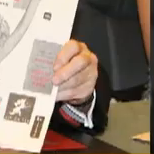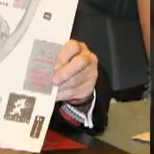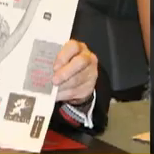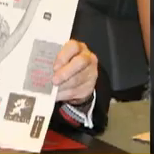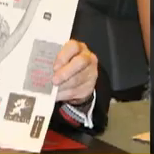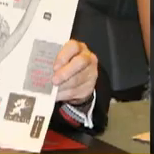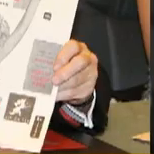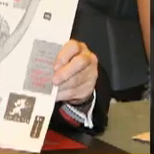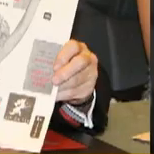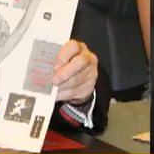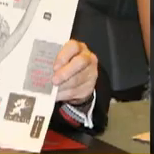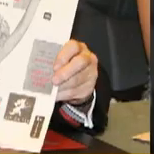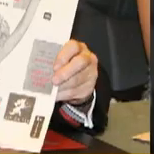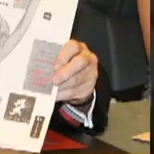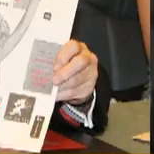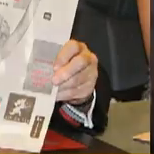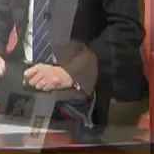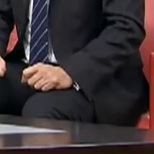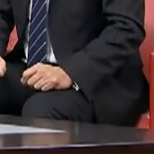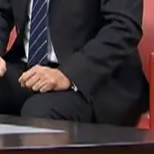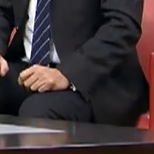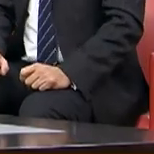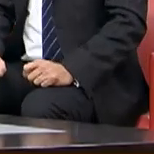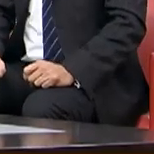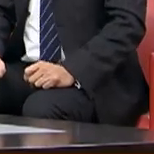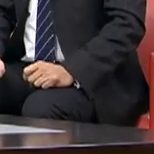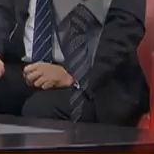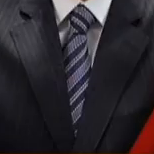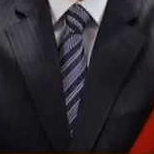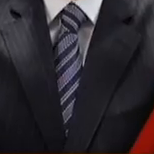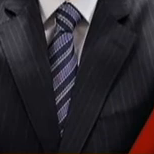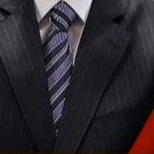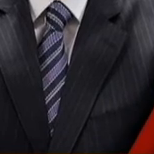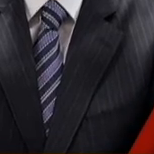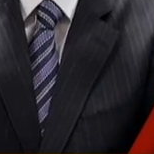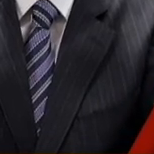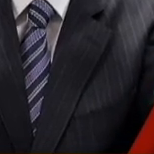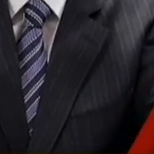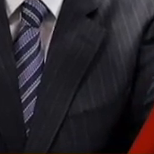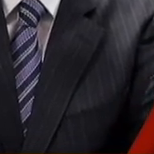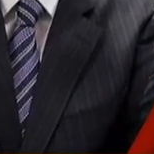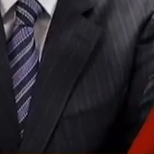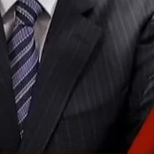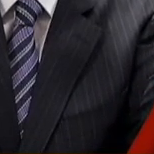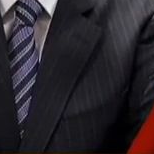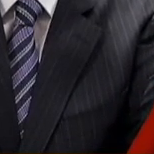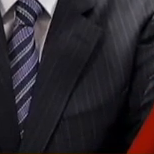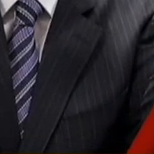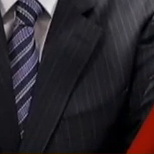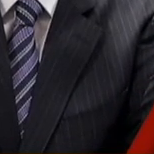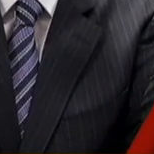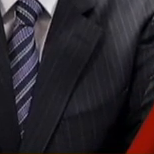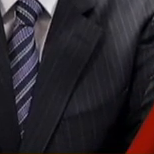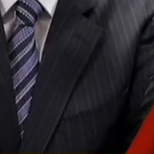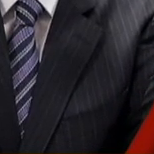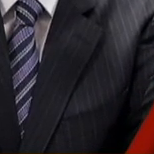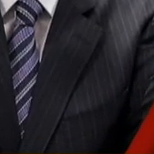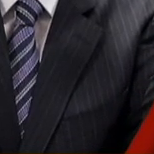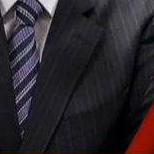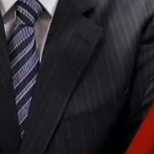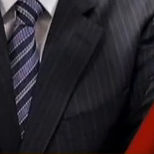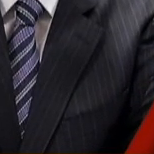historia después de que alguien como ellos pues pierde. Este jueves a las 13:30 horas el presidente Enrique Peña Nieto encabezará la primera